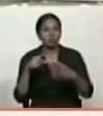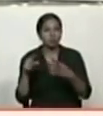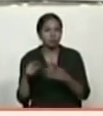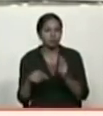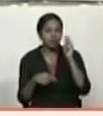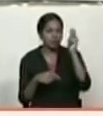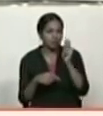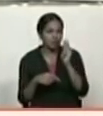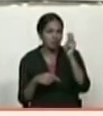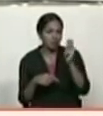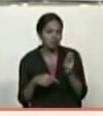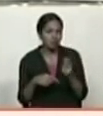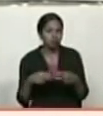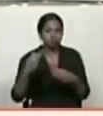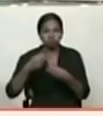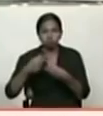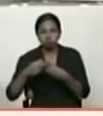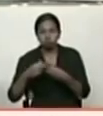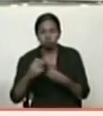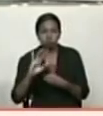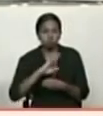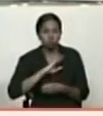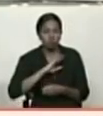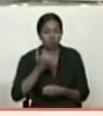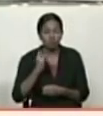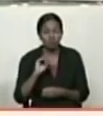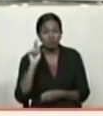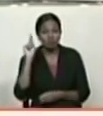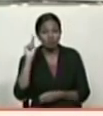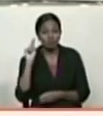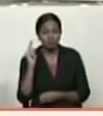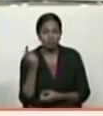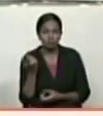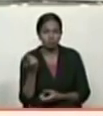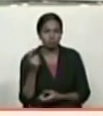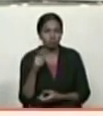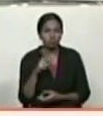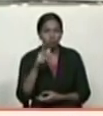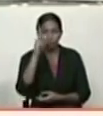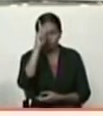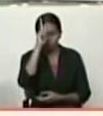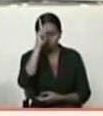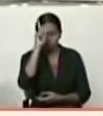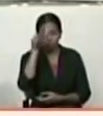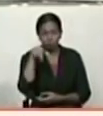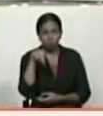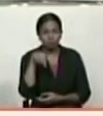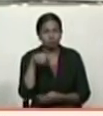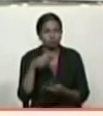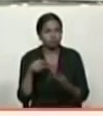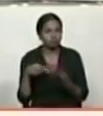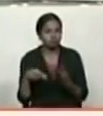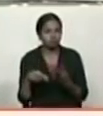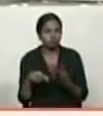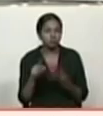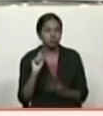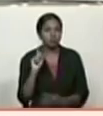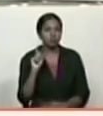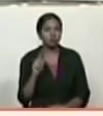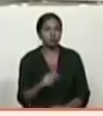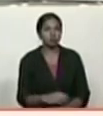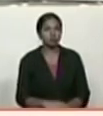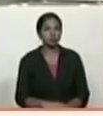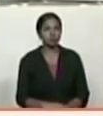de combustibles específicos que puede necesitar en Turquía, la exportación del coque, que no es un